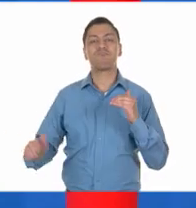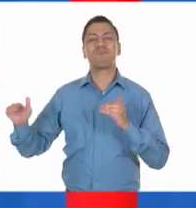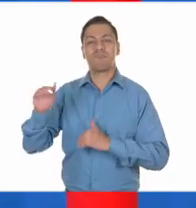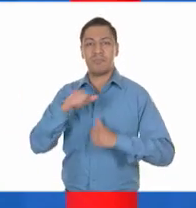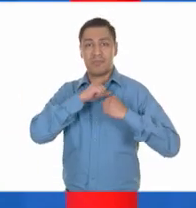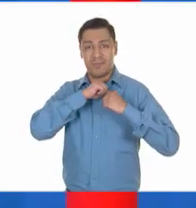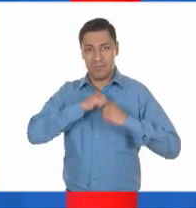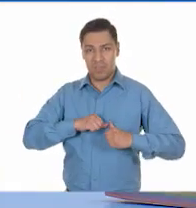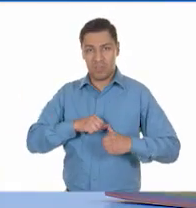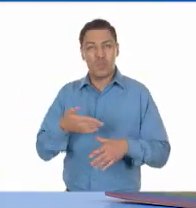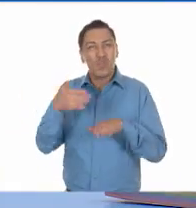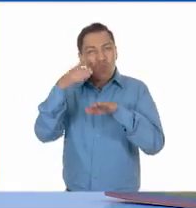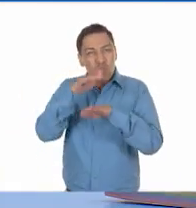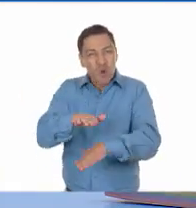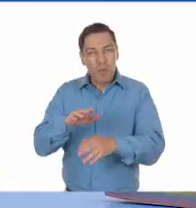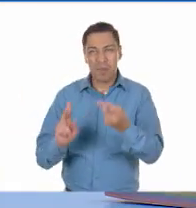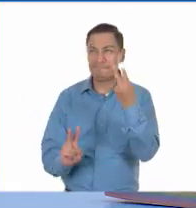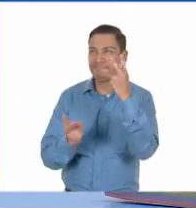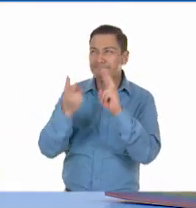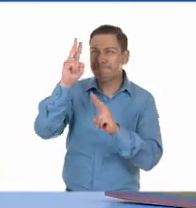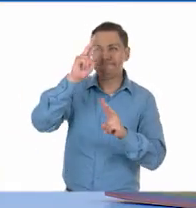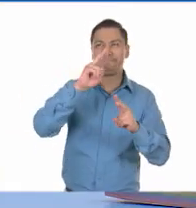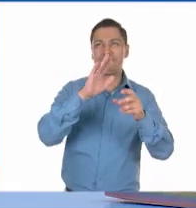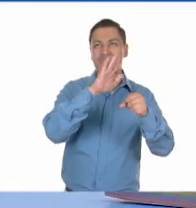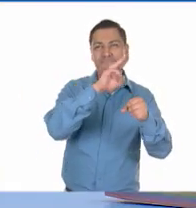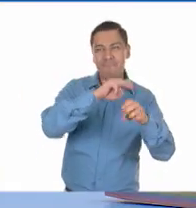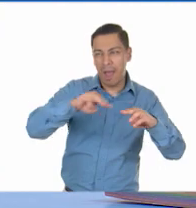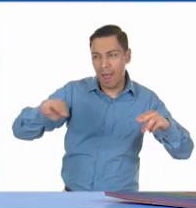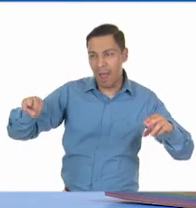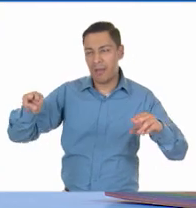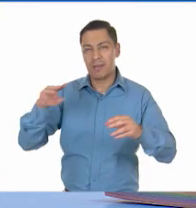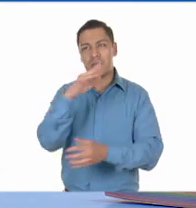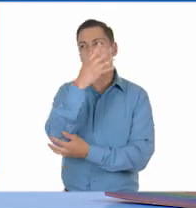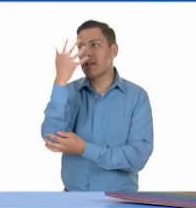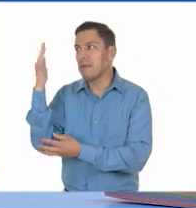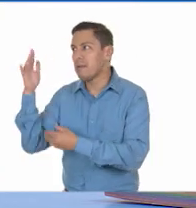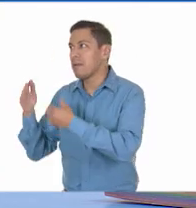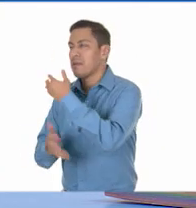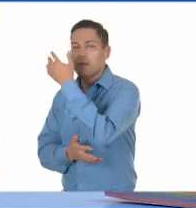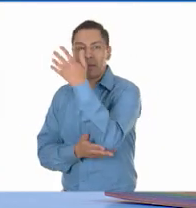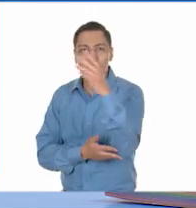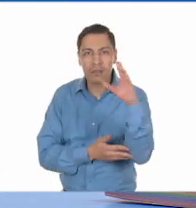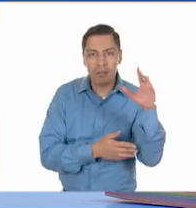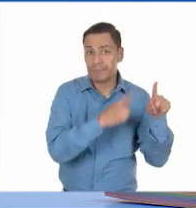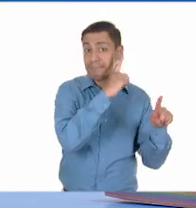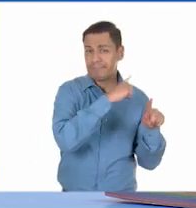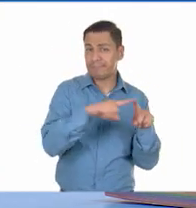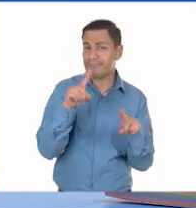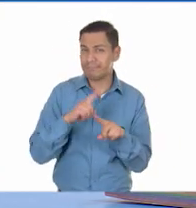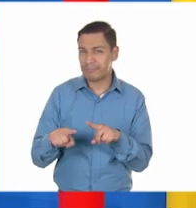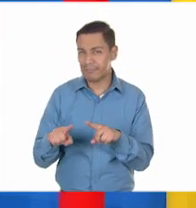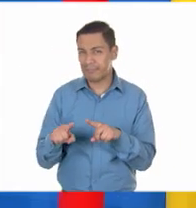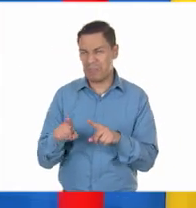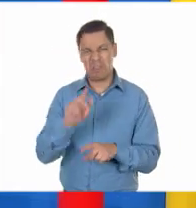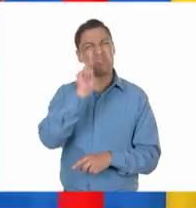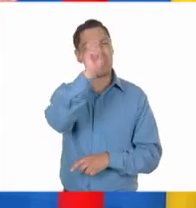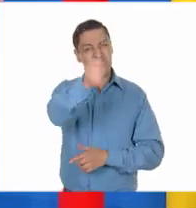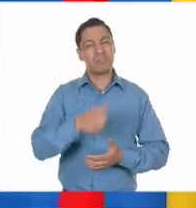recursos naturales. ¡Órale! Pero, ¿eso qué significa? Bueno,